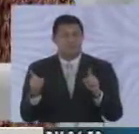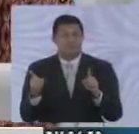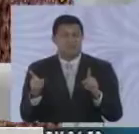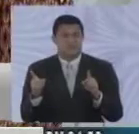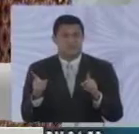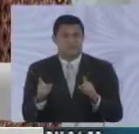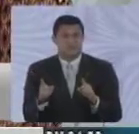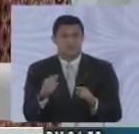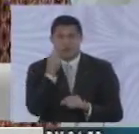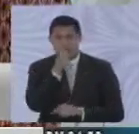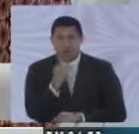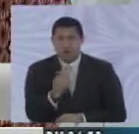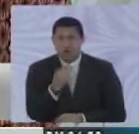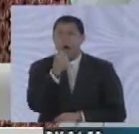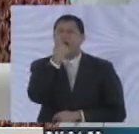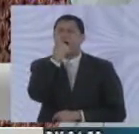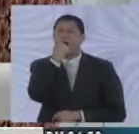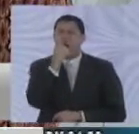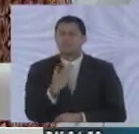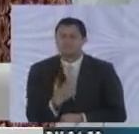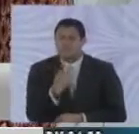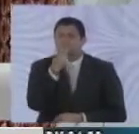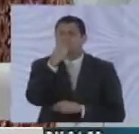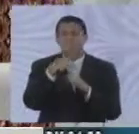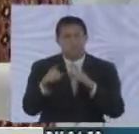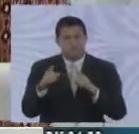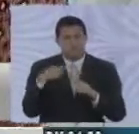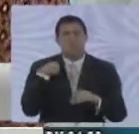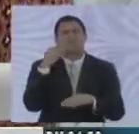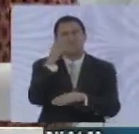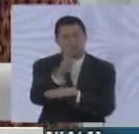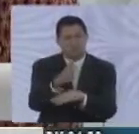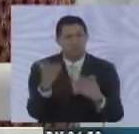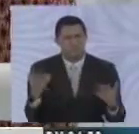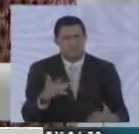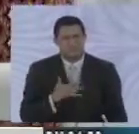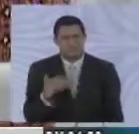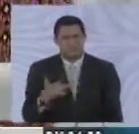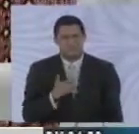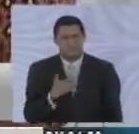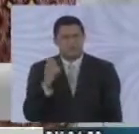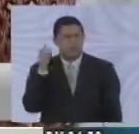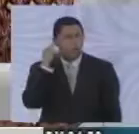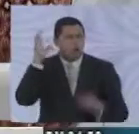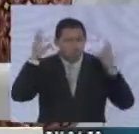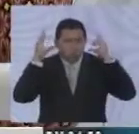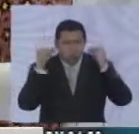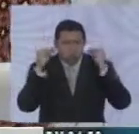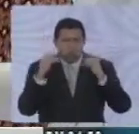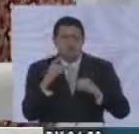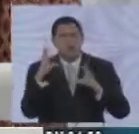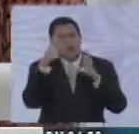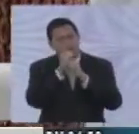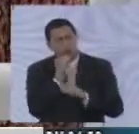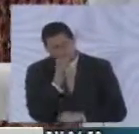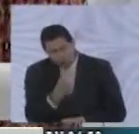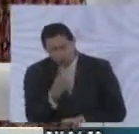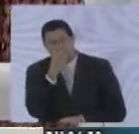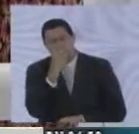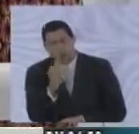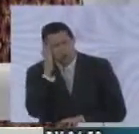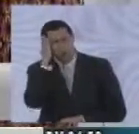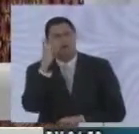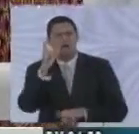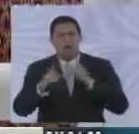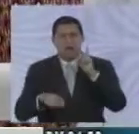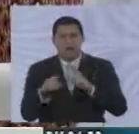lo cierto es que definitivamente el paciente a veces consulta por sensación de oído tapado, porque ronca de noche, porque tiene